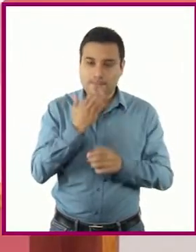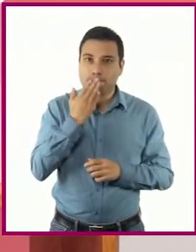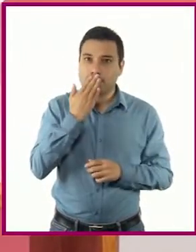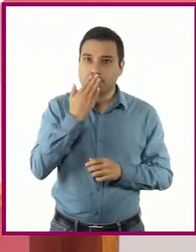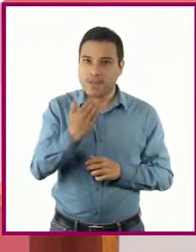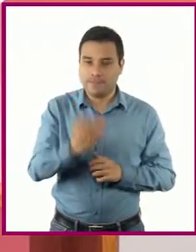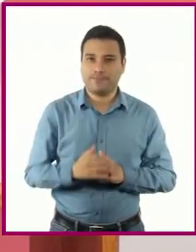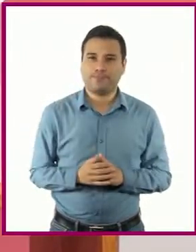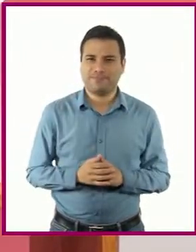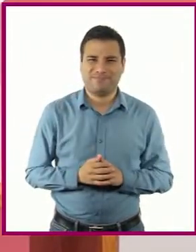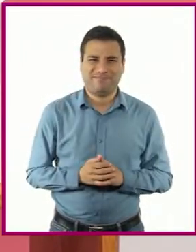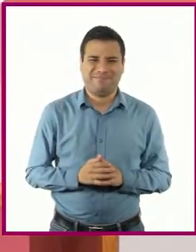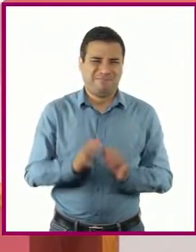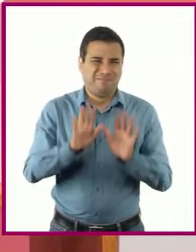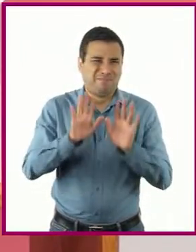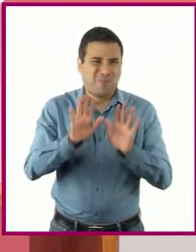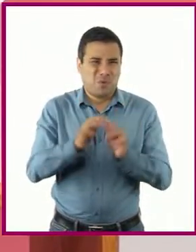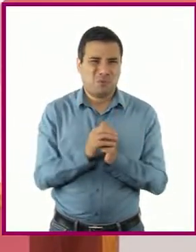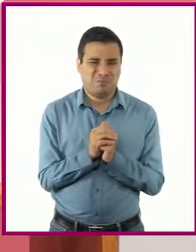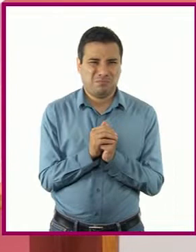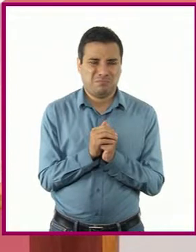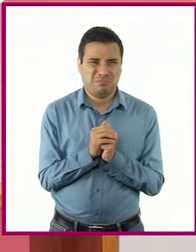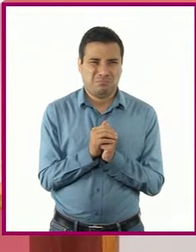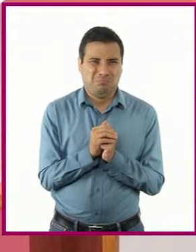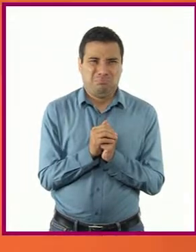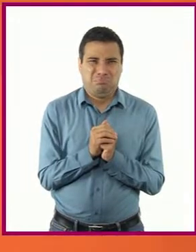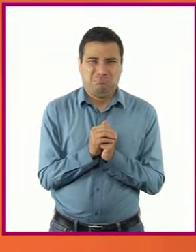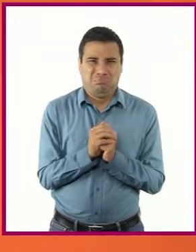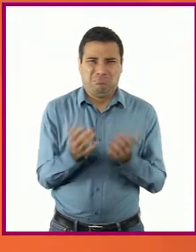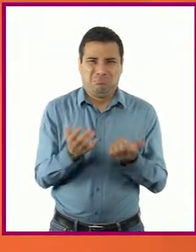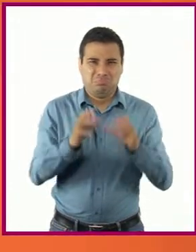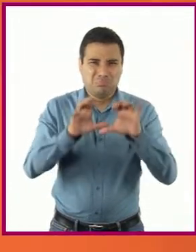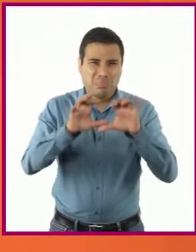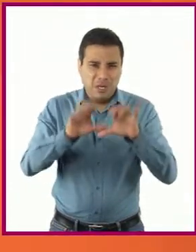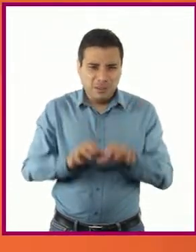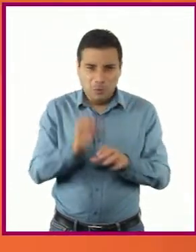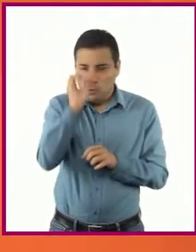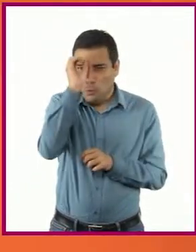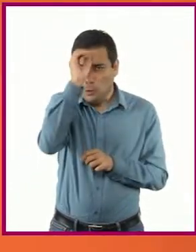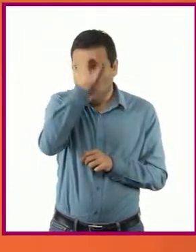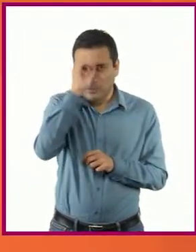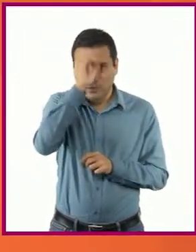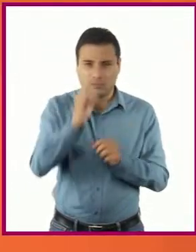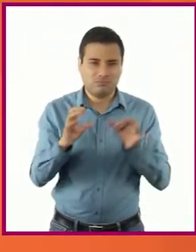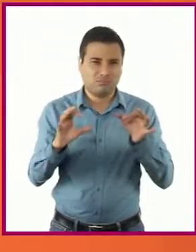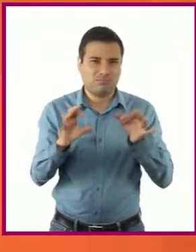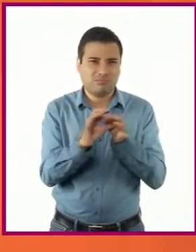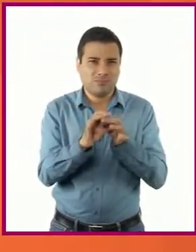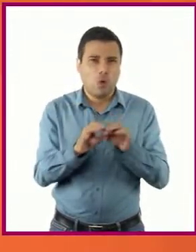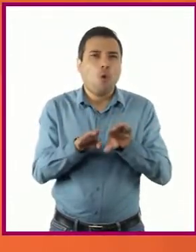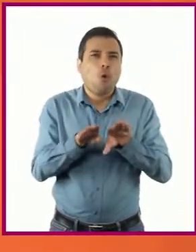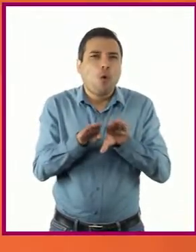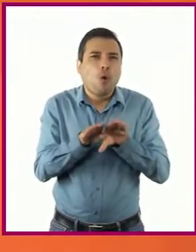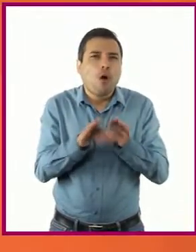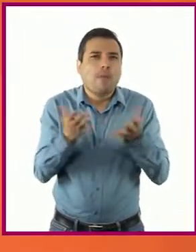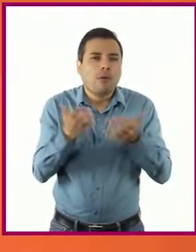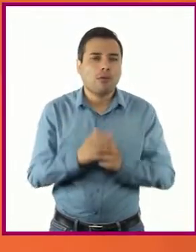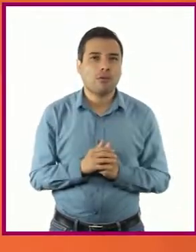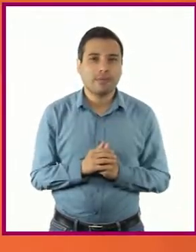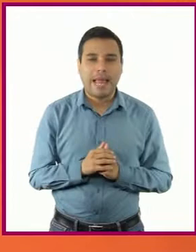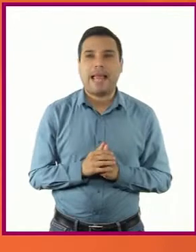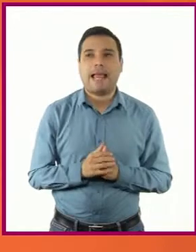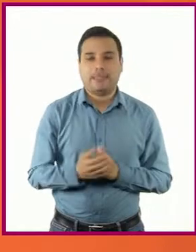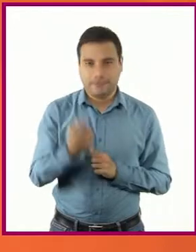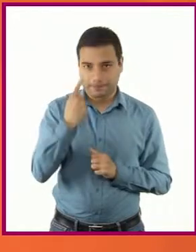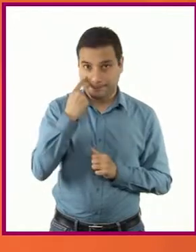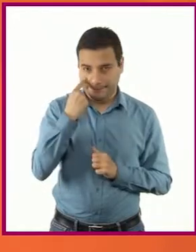pero ¿qué tienen que ver con los artículos de opinión? Buena pregunta. Si bien el conocimiento y el buen